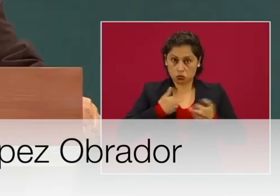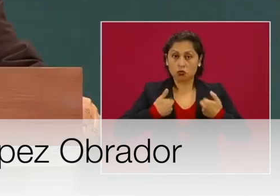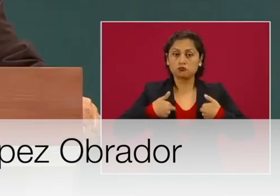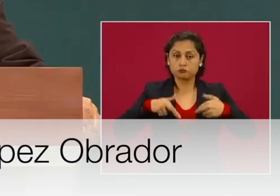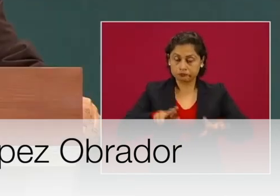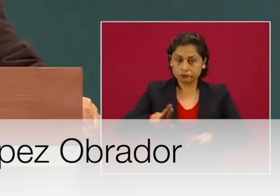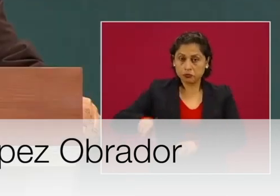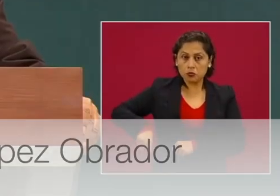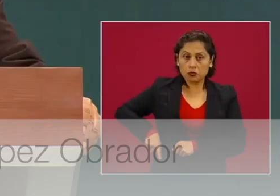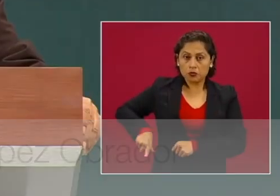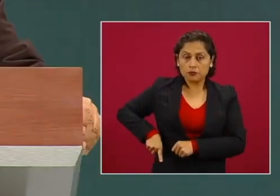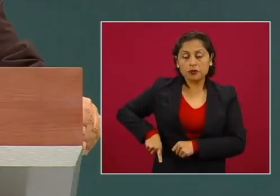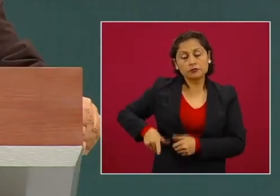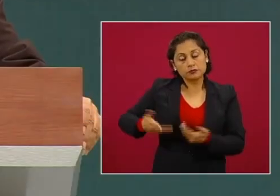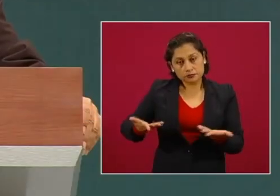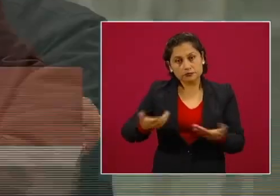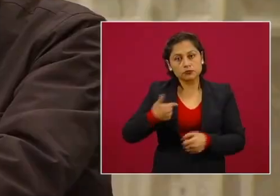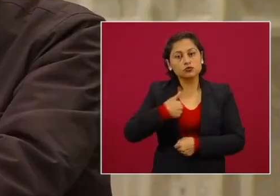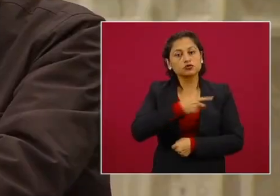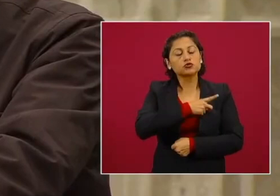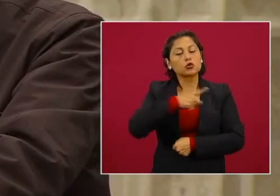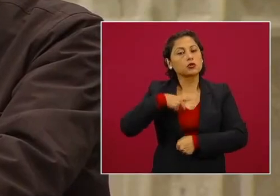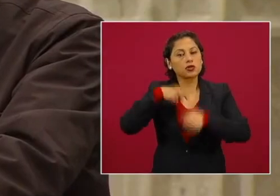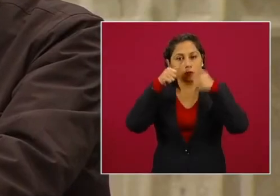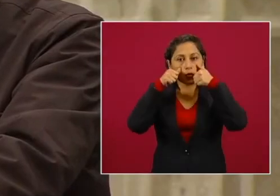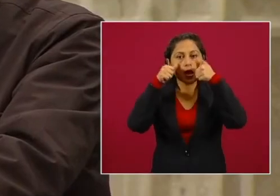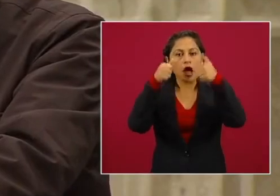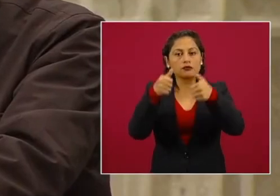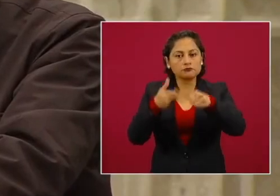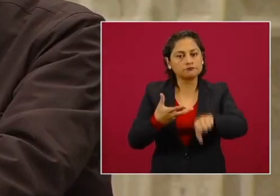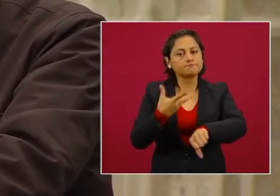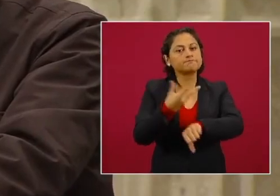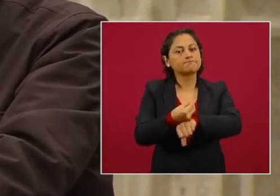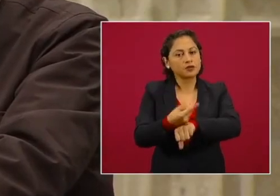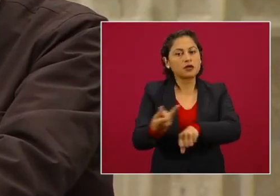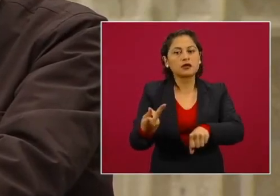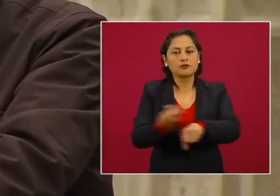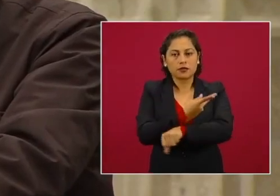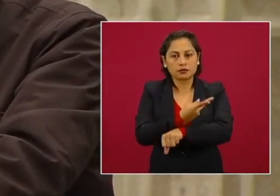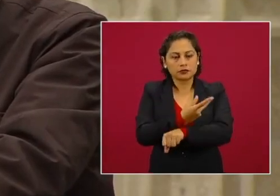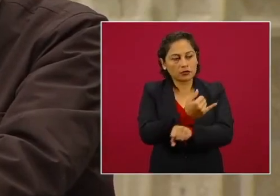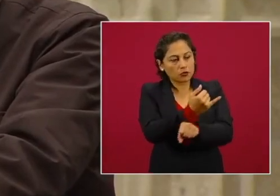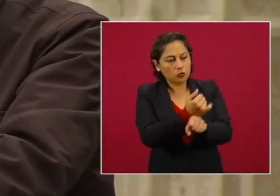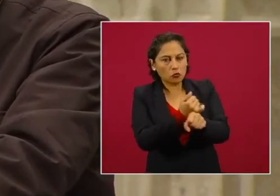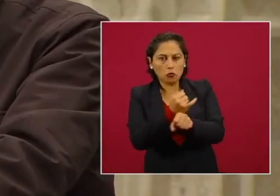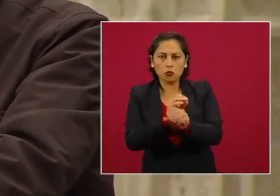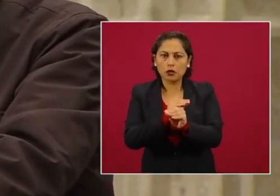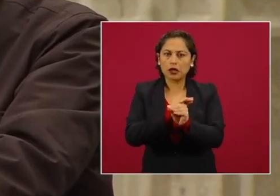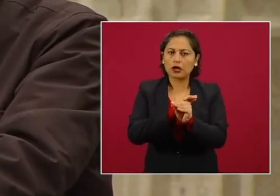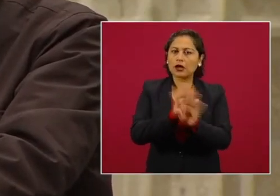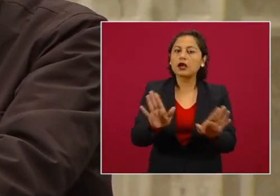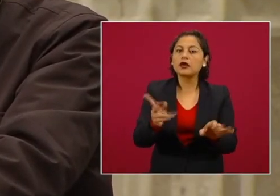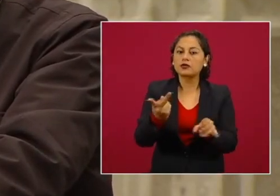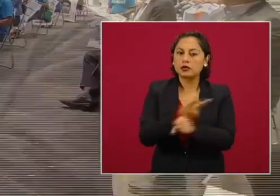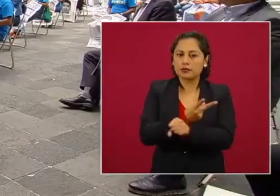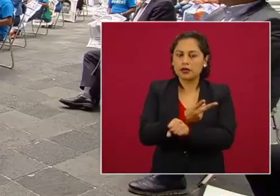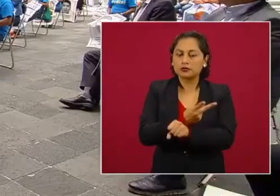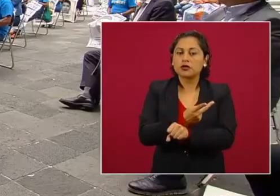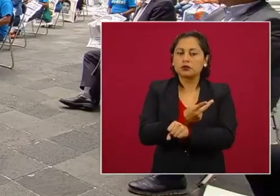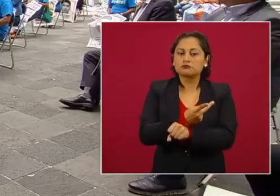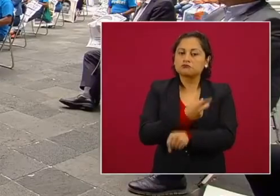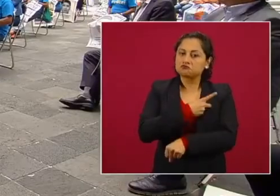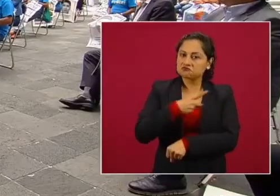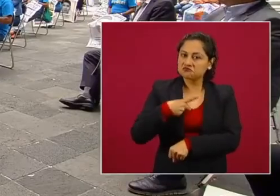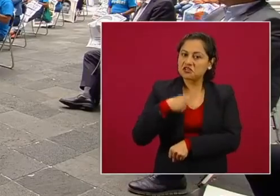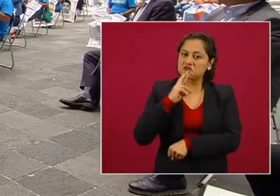tiene que aclarar lo que sucedió y tiene que entregar buenas cuentas y